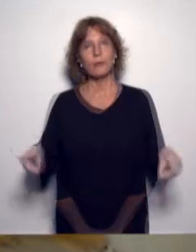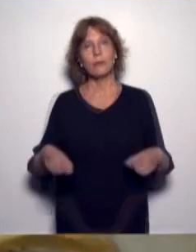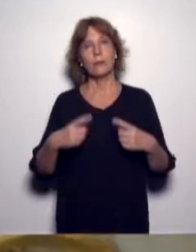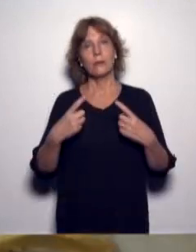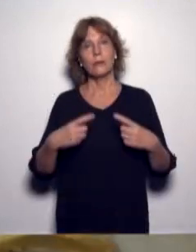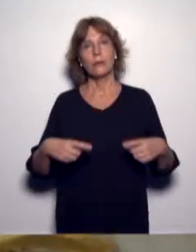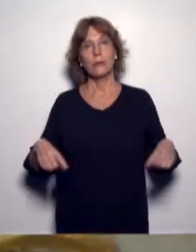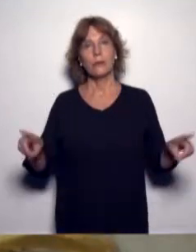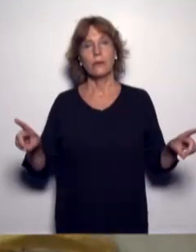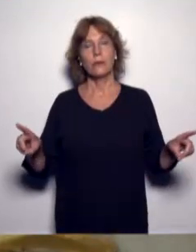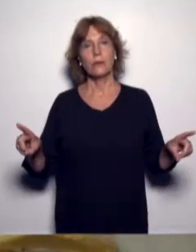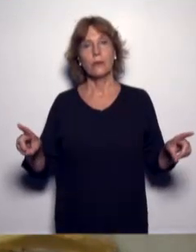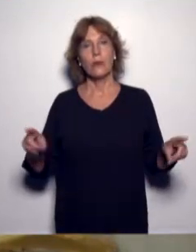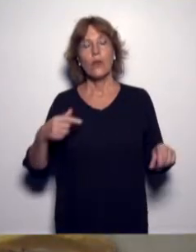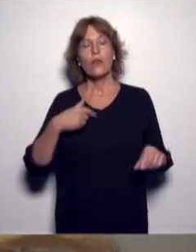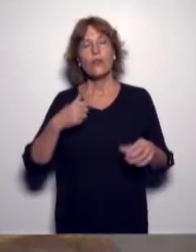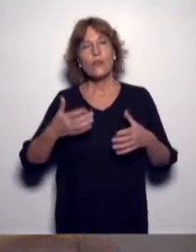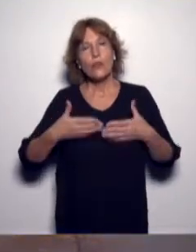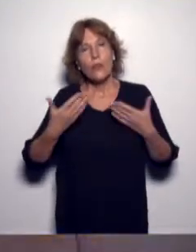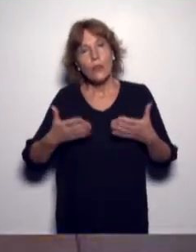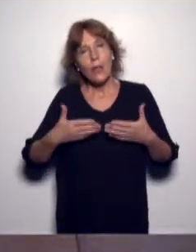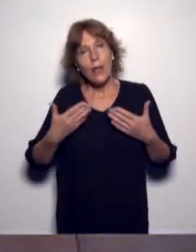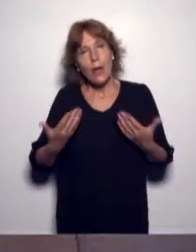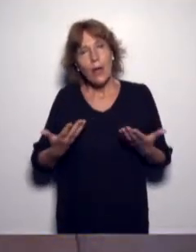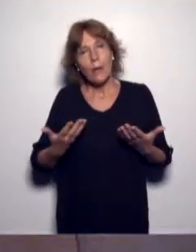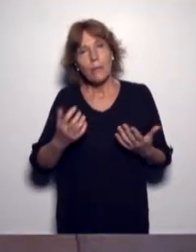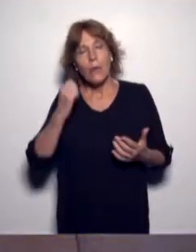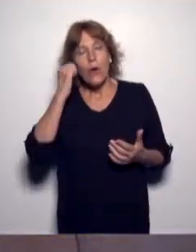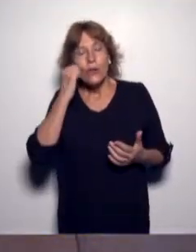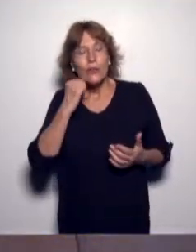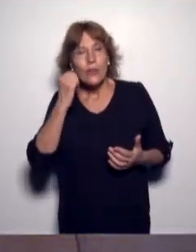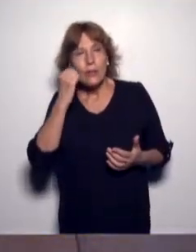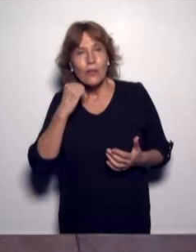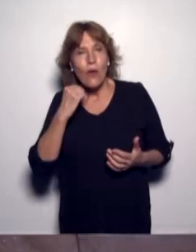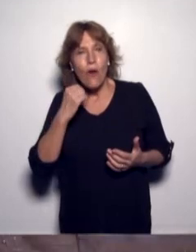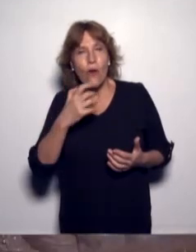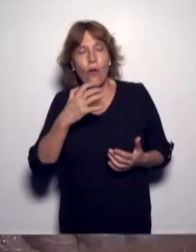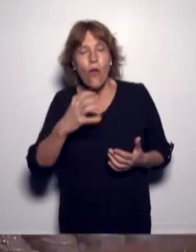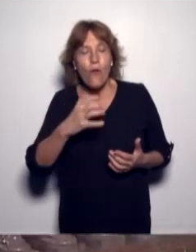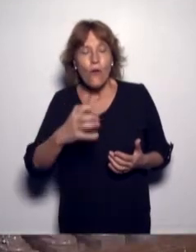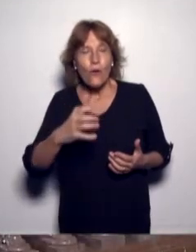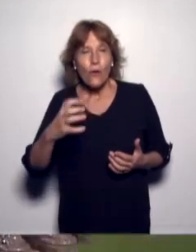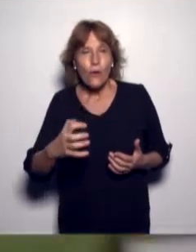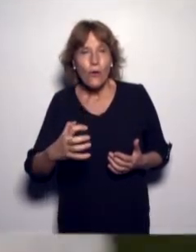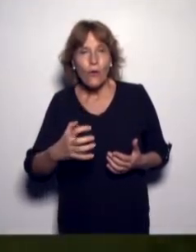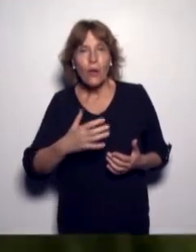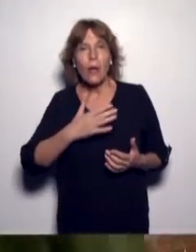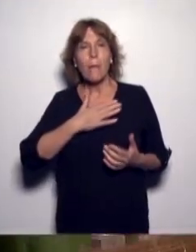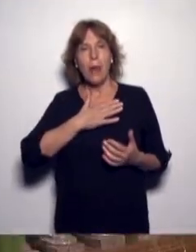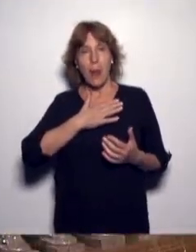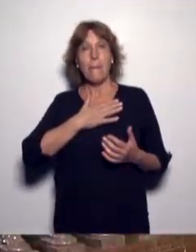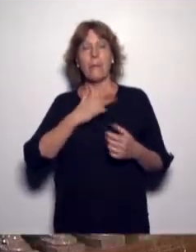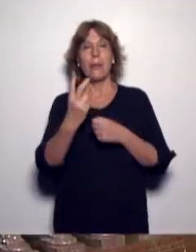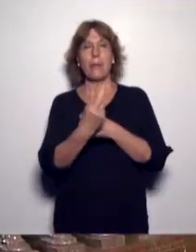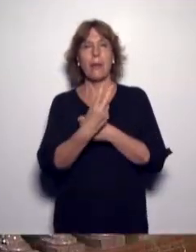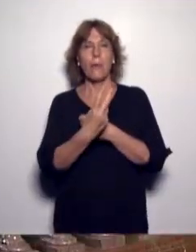Desde la Capilla del Santísimo Sacramento, en la Catedral Metropolitana de Buenos Aires, compartimos la Santa